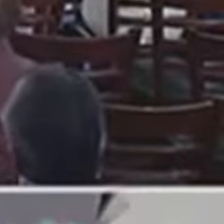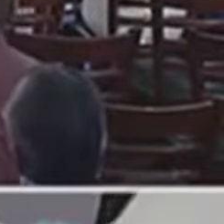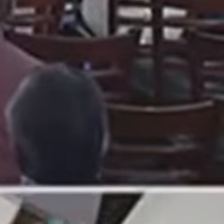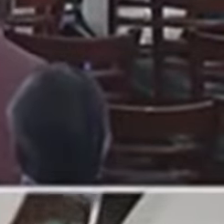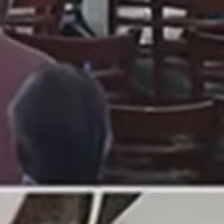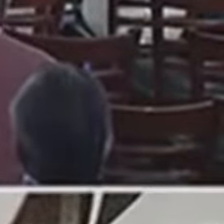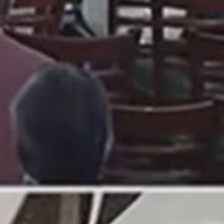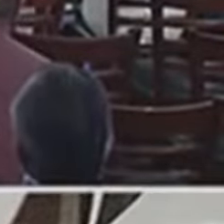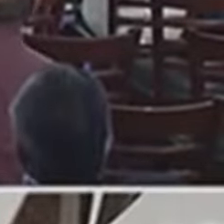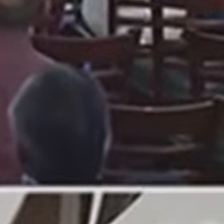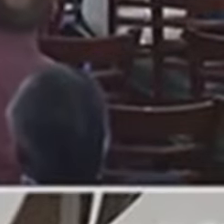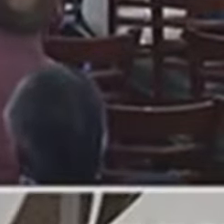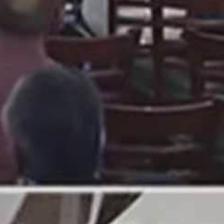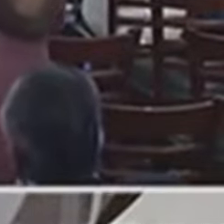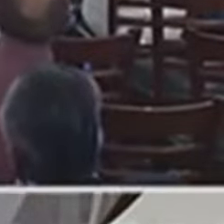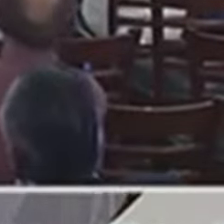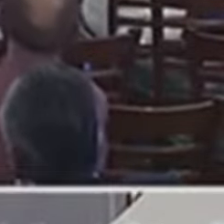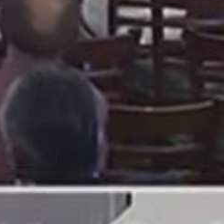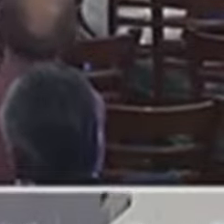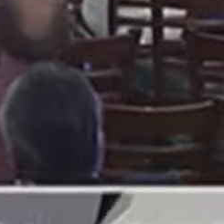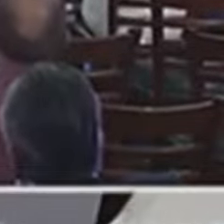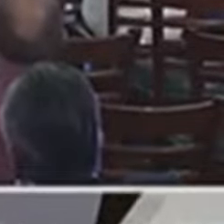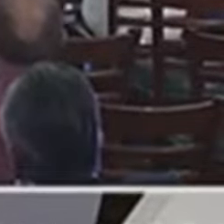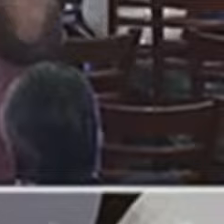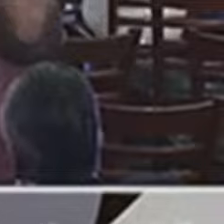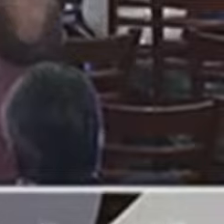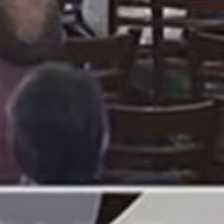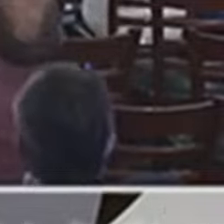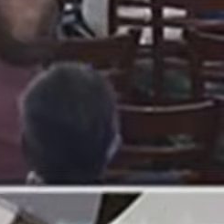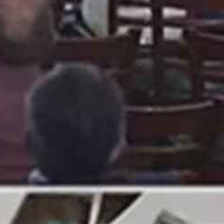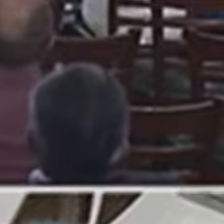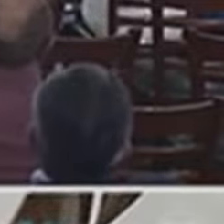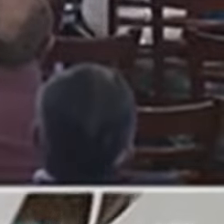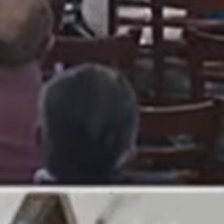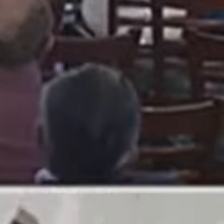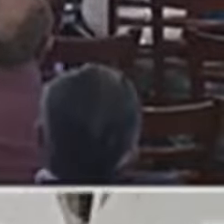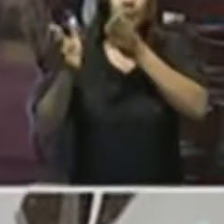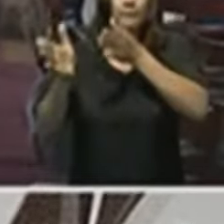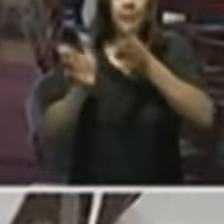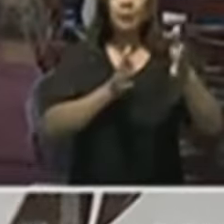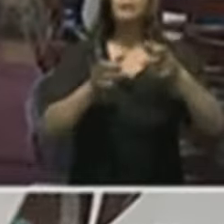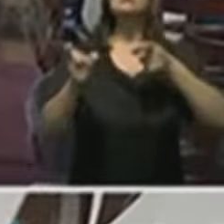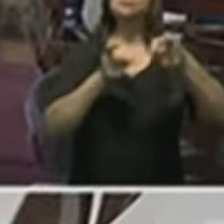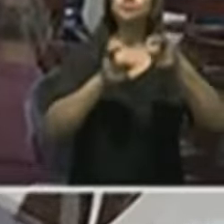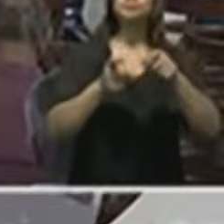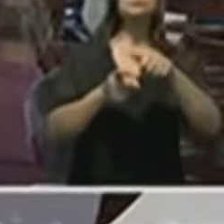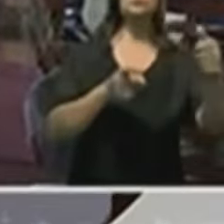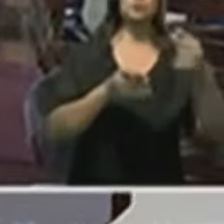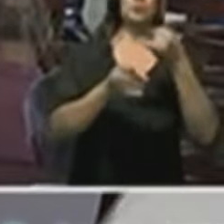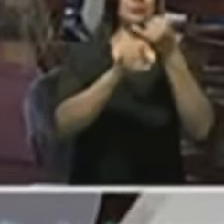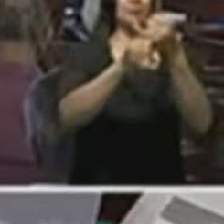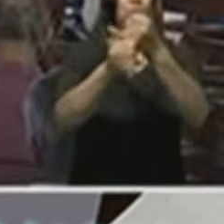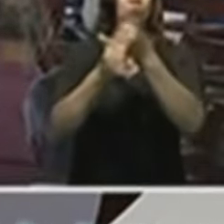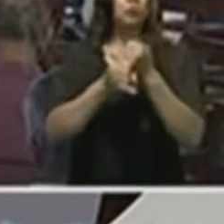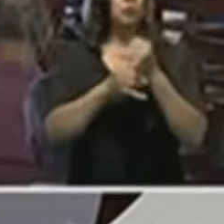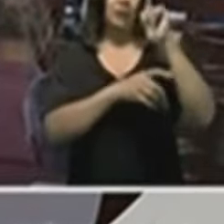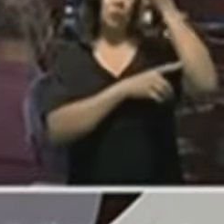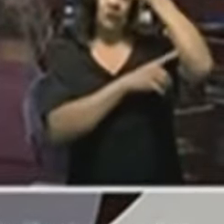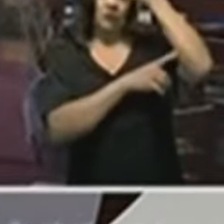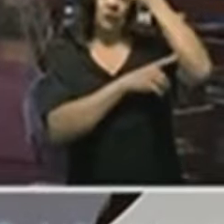en que los mismos alcanzan entonces ayer le tocó como información base del propio lo que se llama